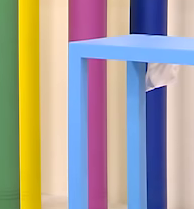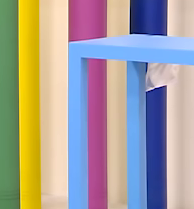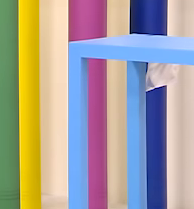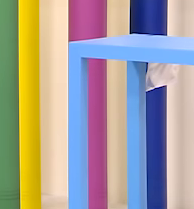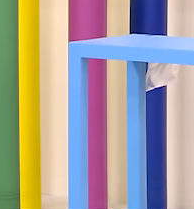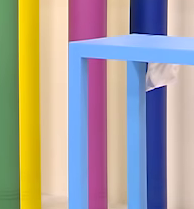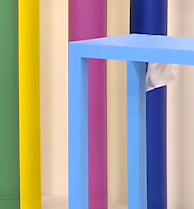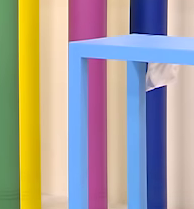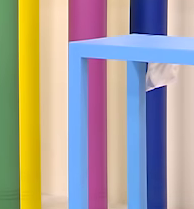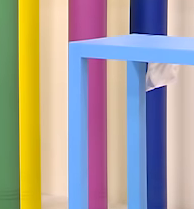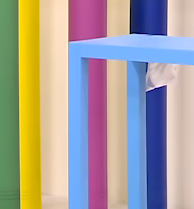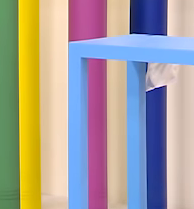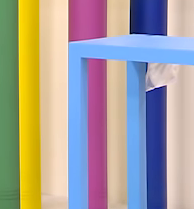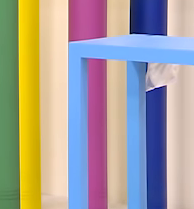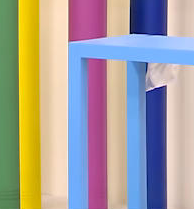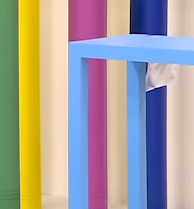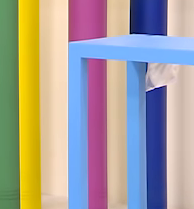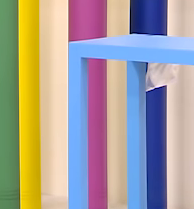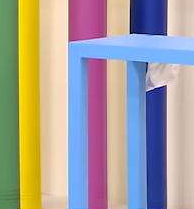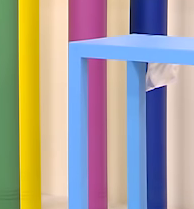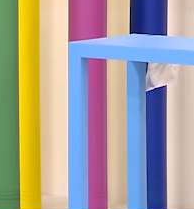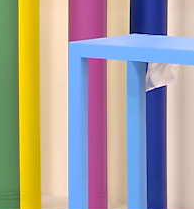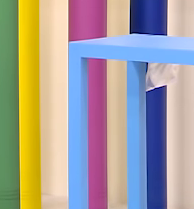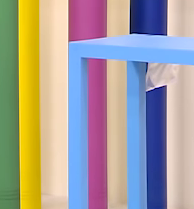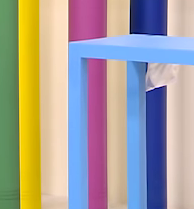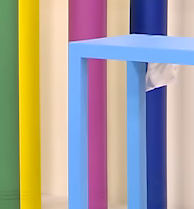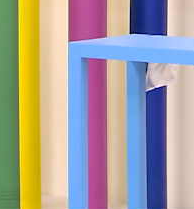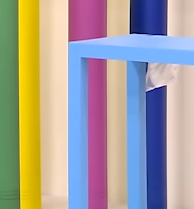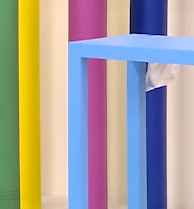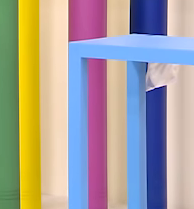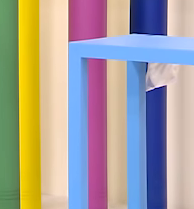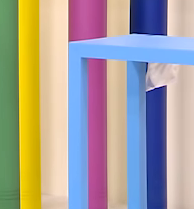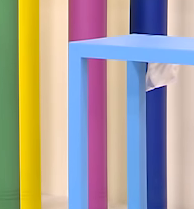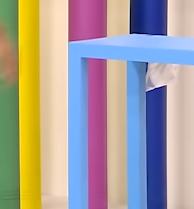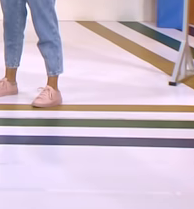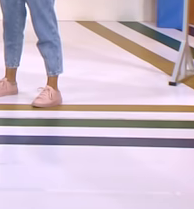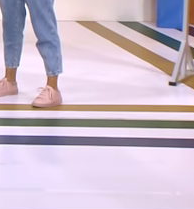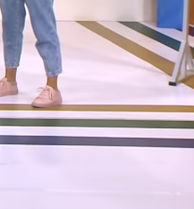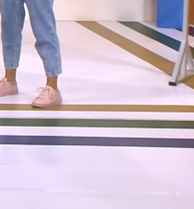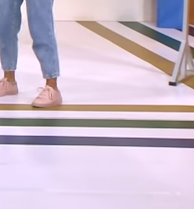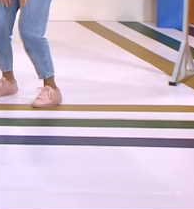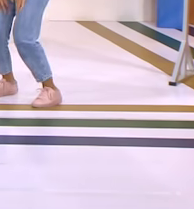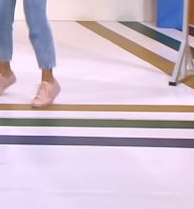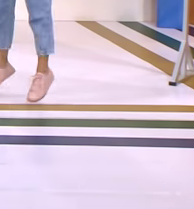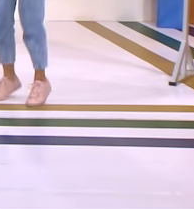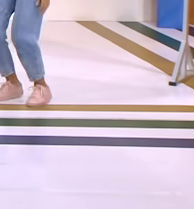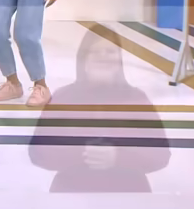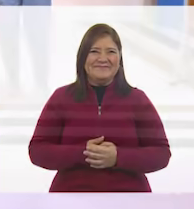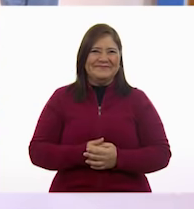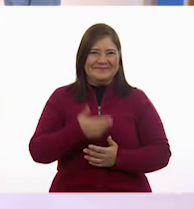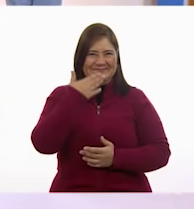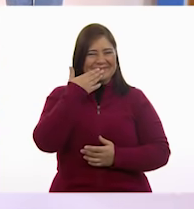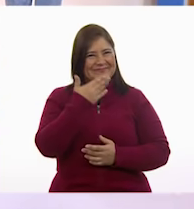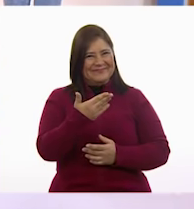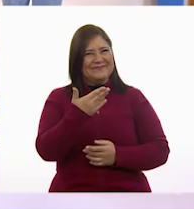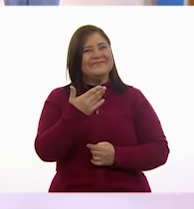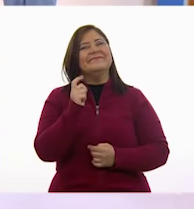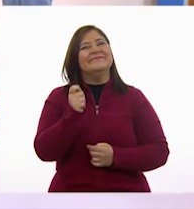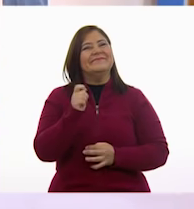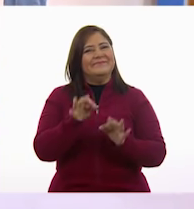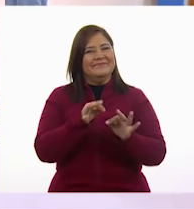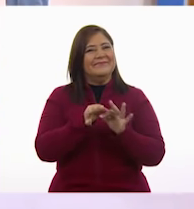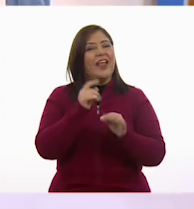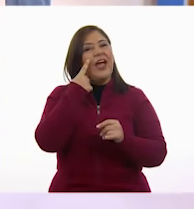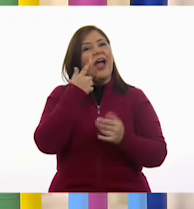Epo, etuki, tuki, epo, etuki, tuki, epe. Muy bien, excelente. Bien, ahora